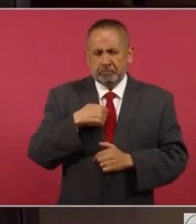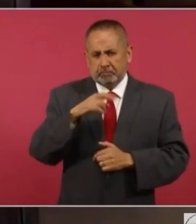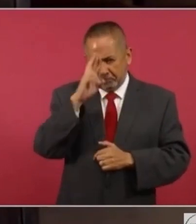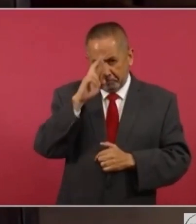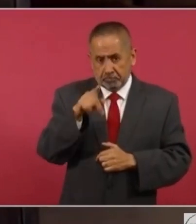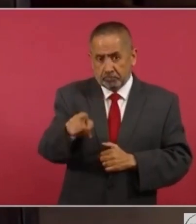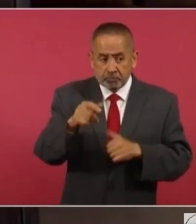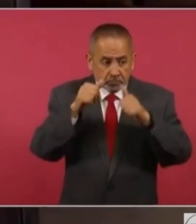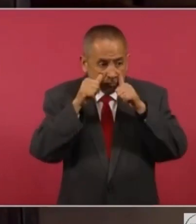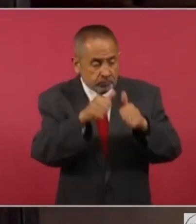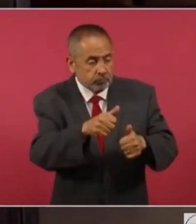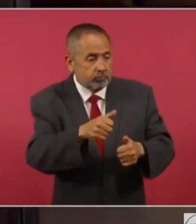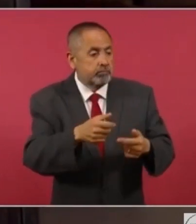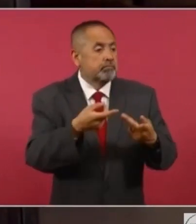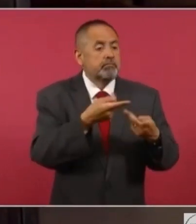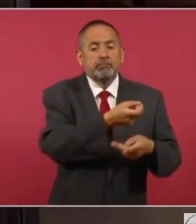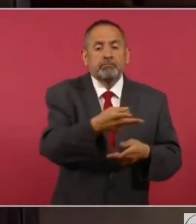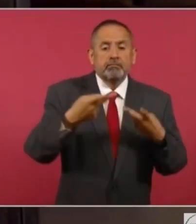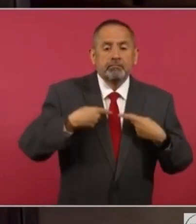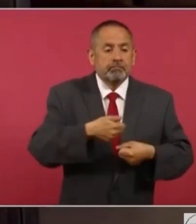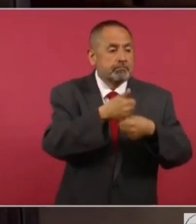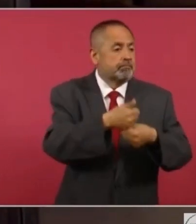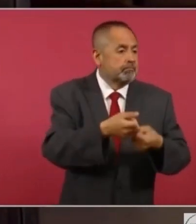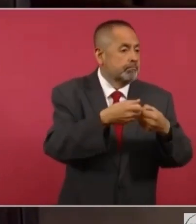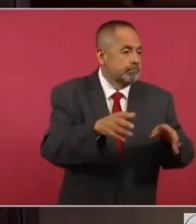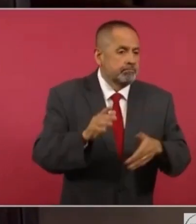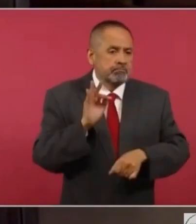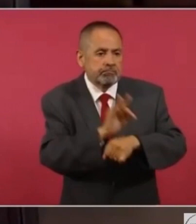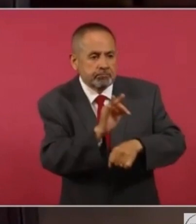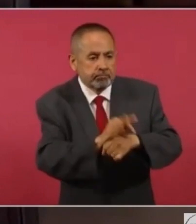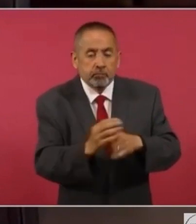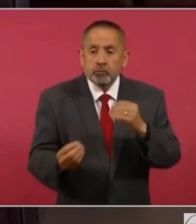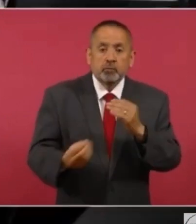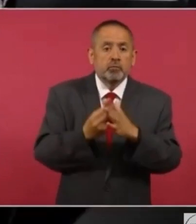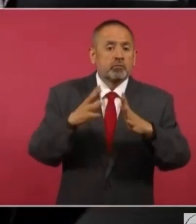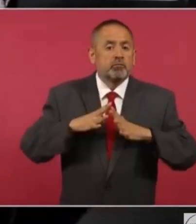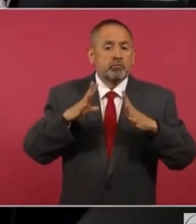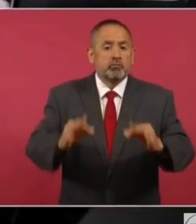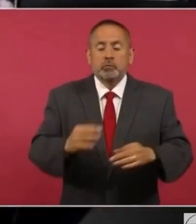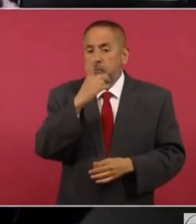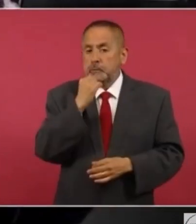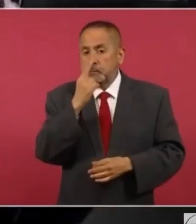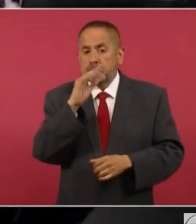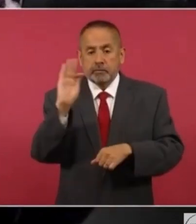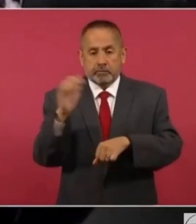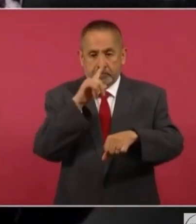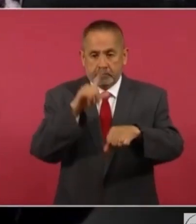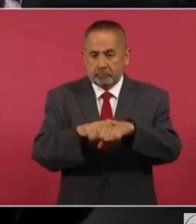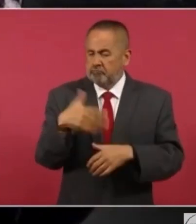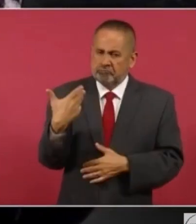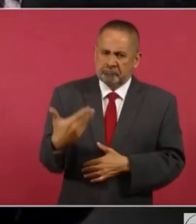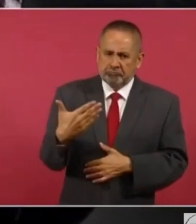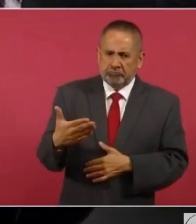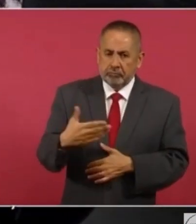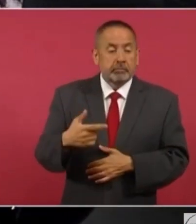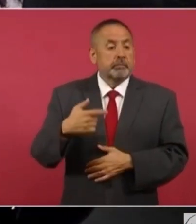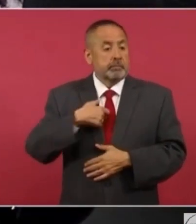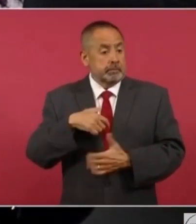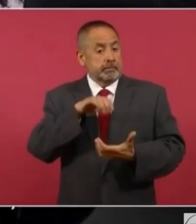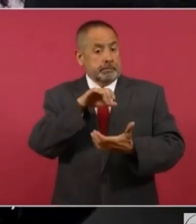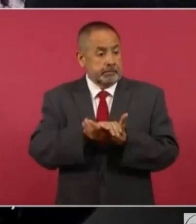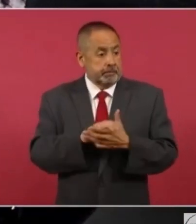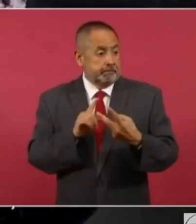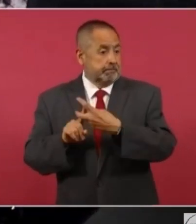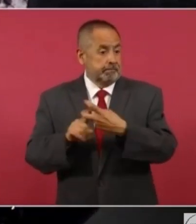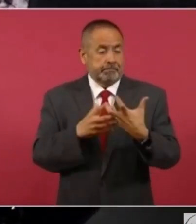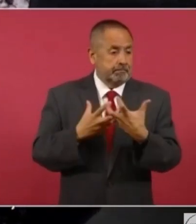a las víctimas de secuestro y que construyó la Policía Federal. Y cuando yo me metí en esto precisamente por el secuestro de mi esposo, que la